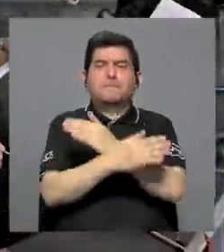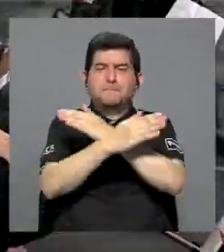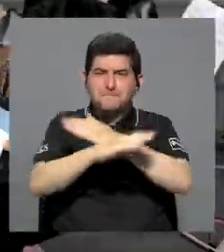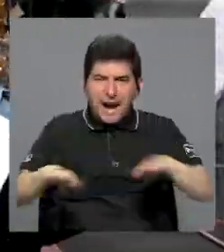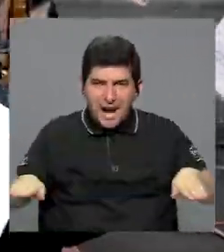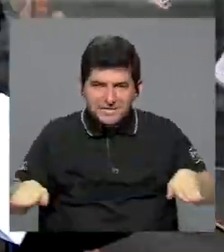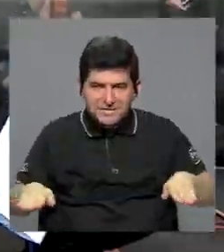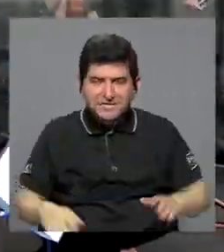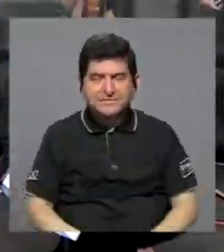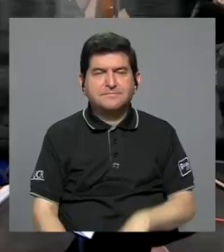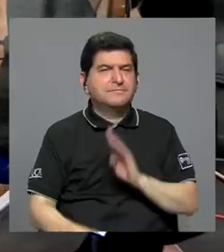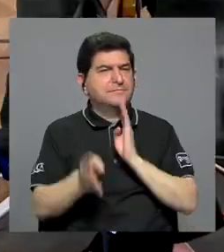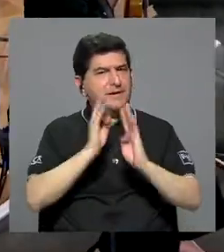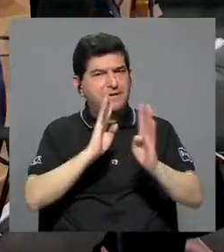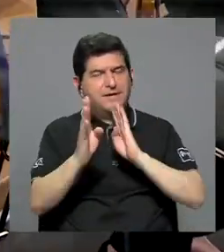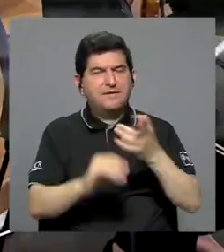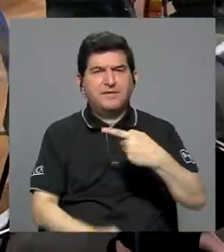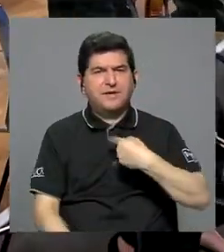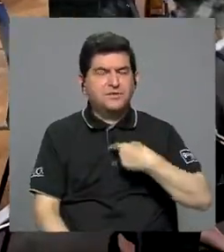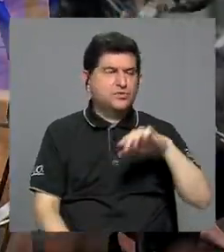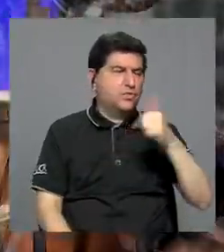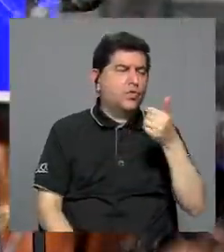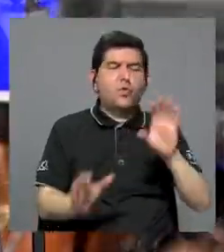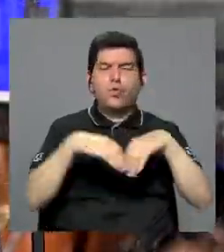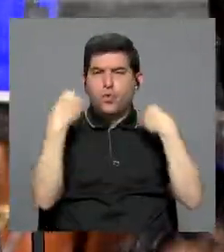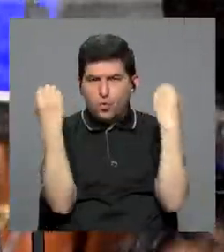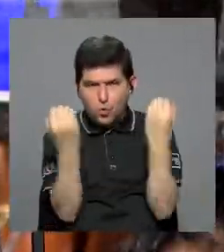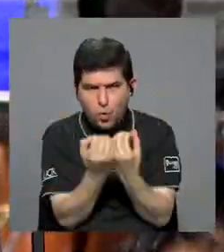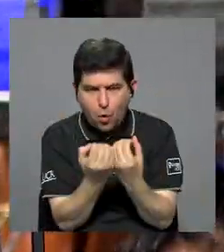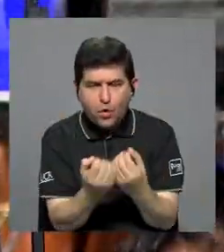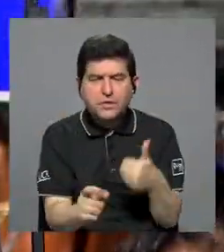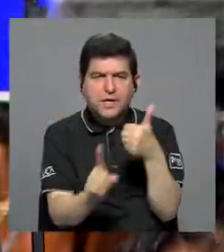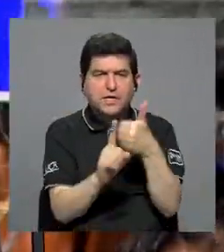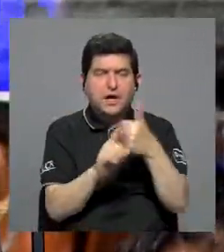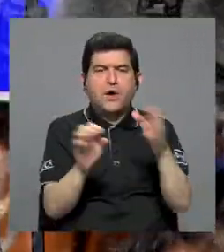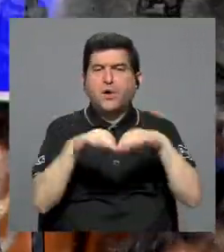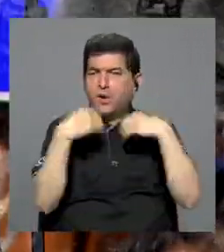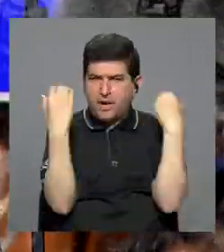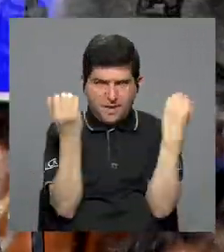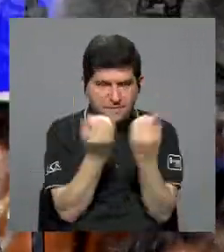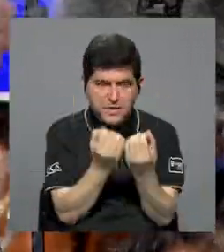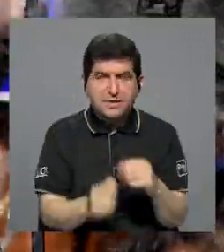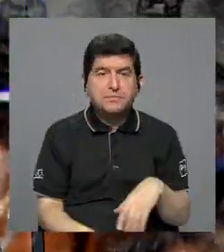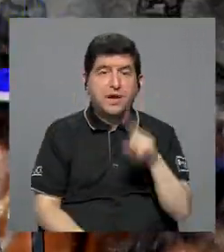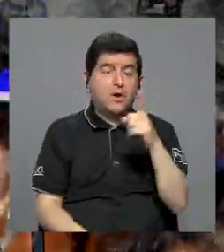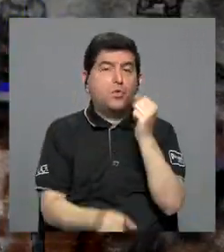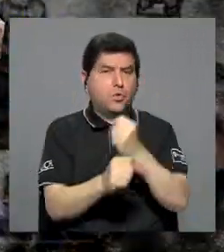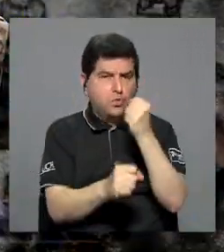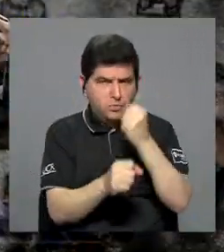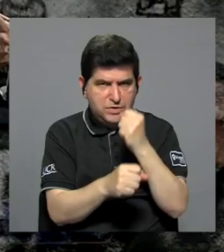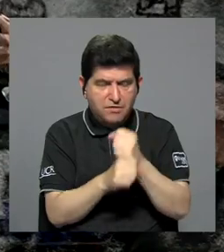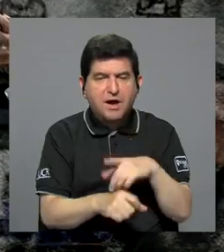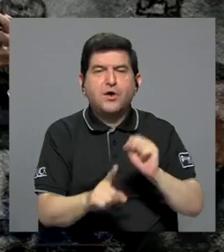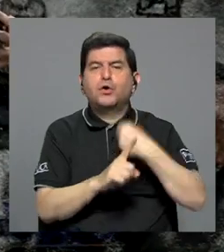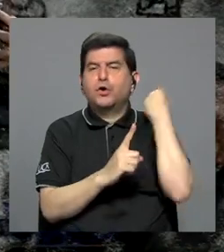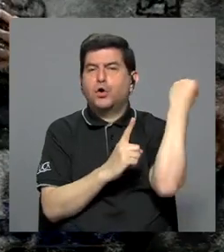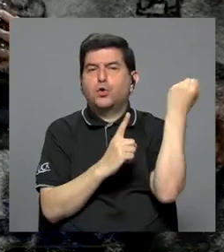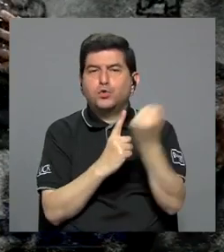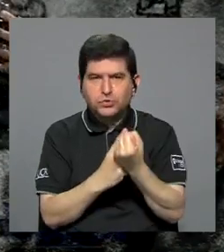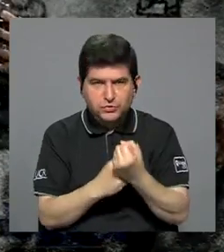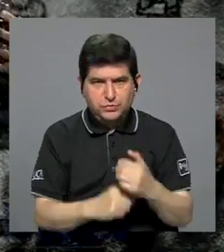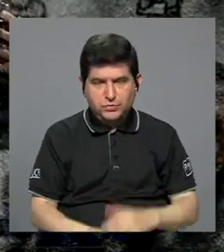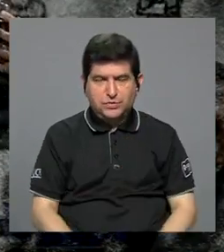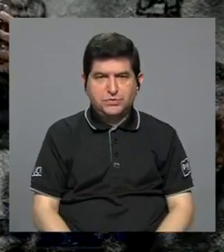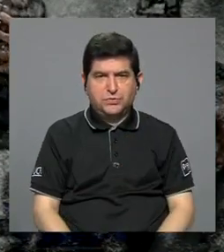siempre hablando con otras organizaciones y con la misma organización, cuando hay una obra, cuando hay una situación en la